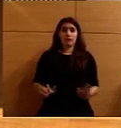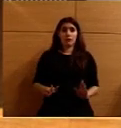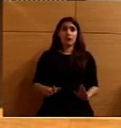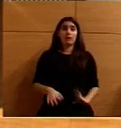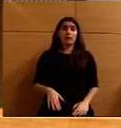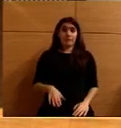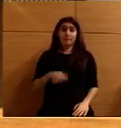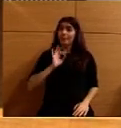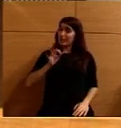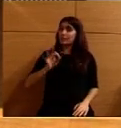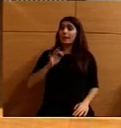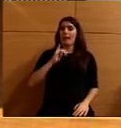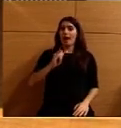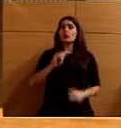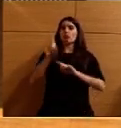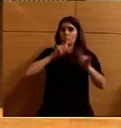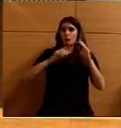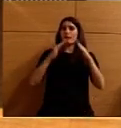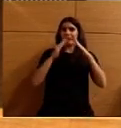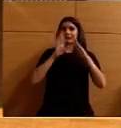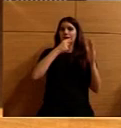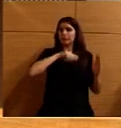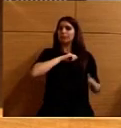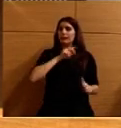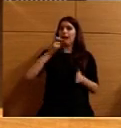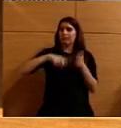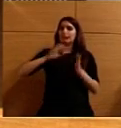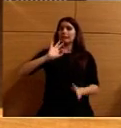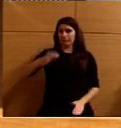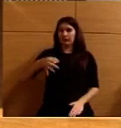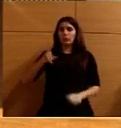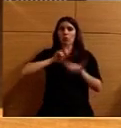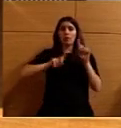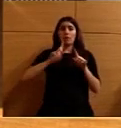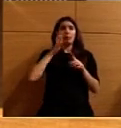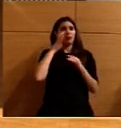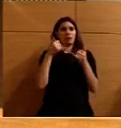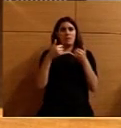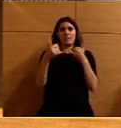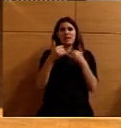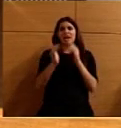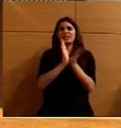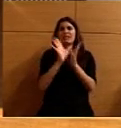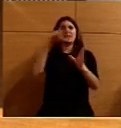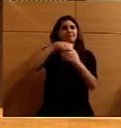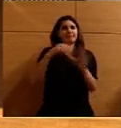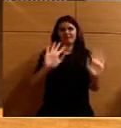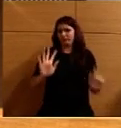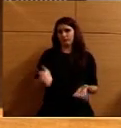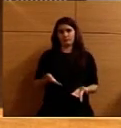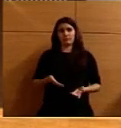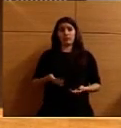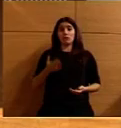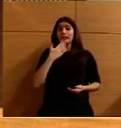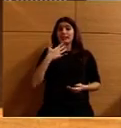que es cierto que existe un problema de vivienda en España, pero no con medidas intervencionistas, y por tanto